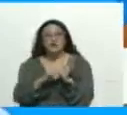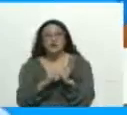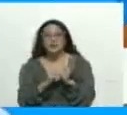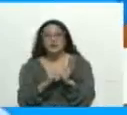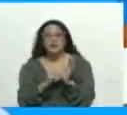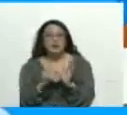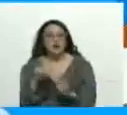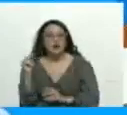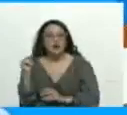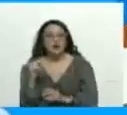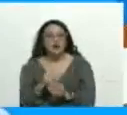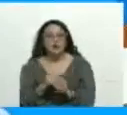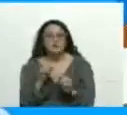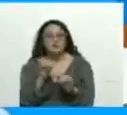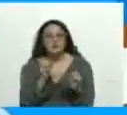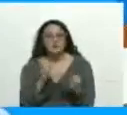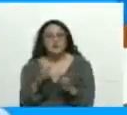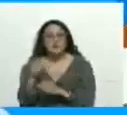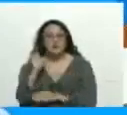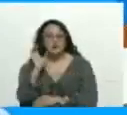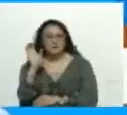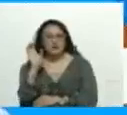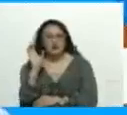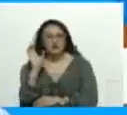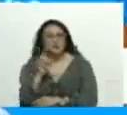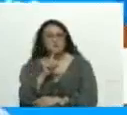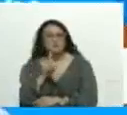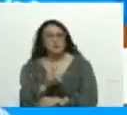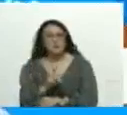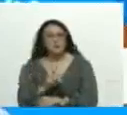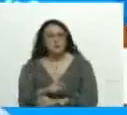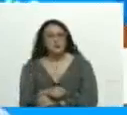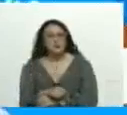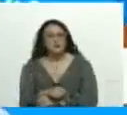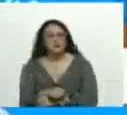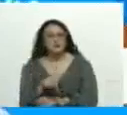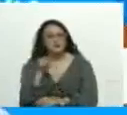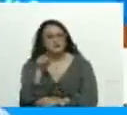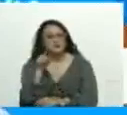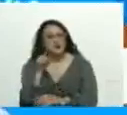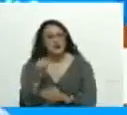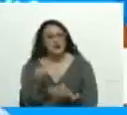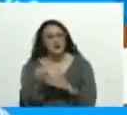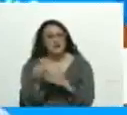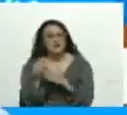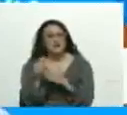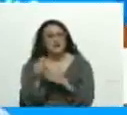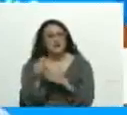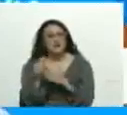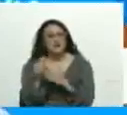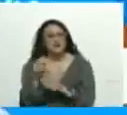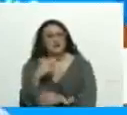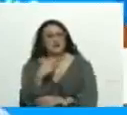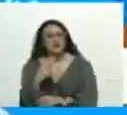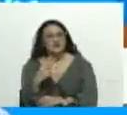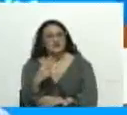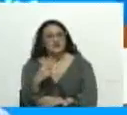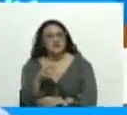en el plan de la patria se preguntaba el comandante líder Vocero